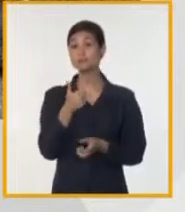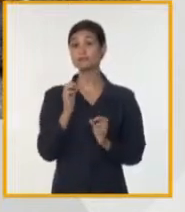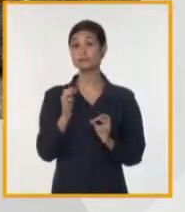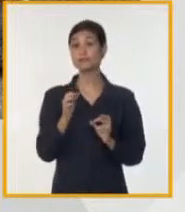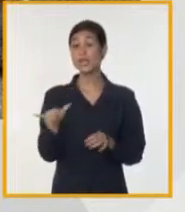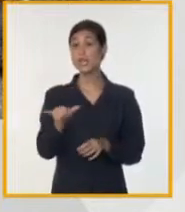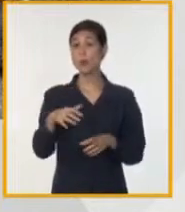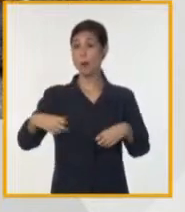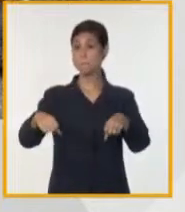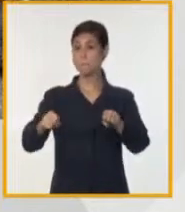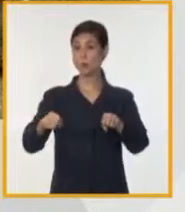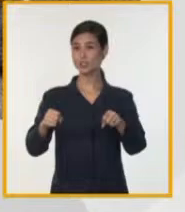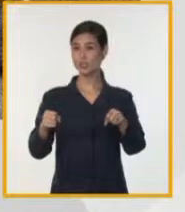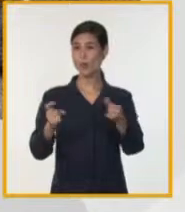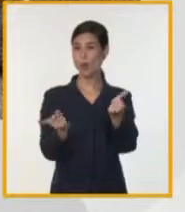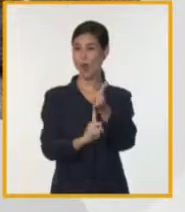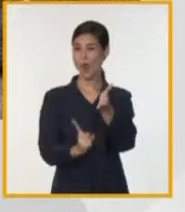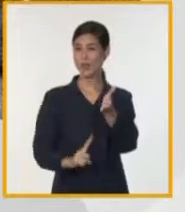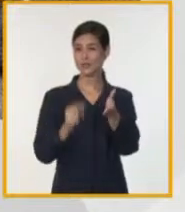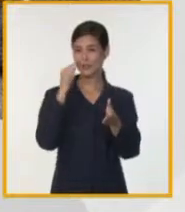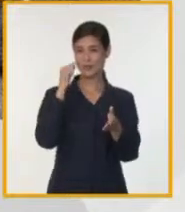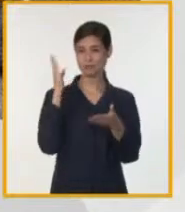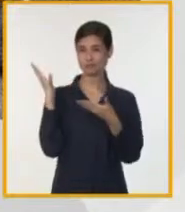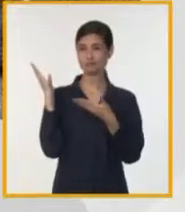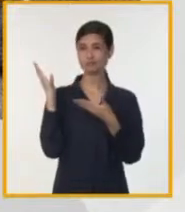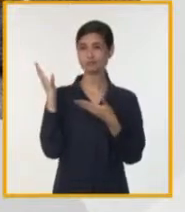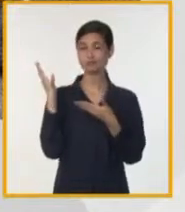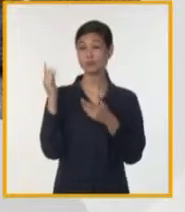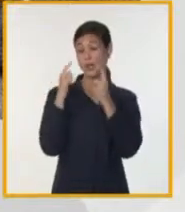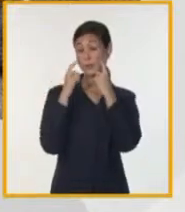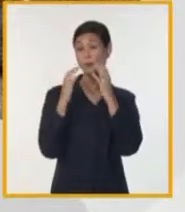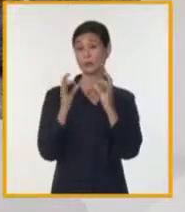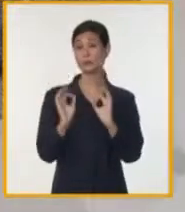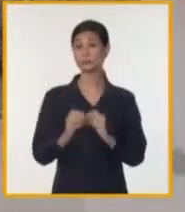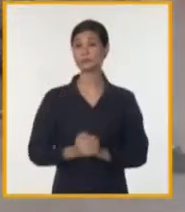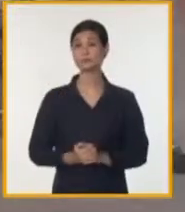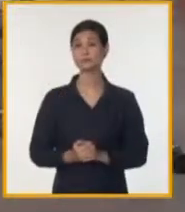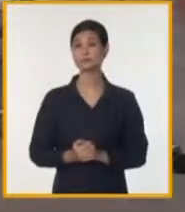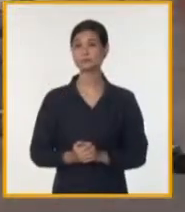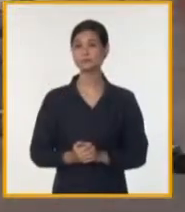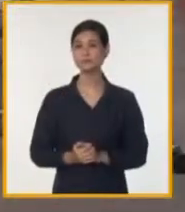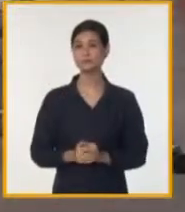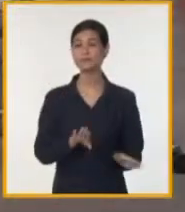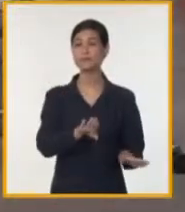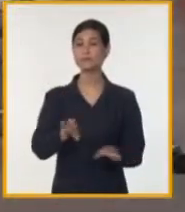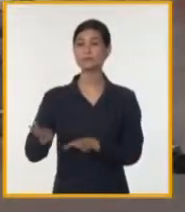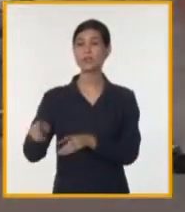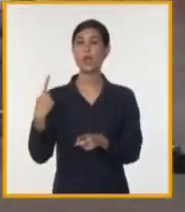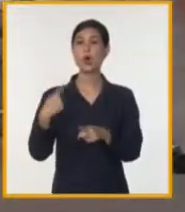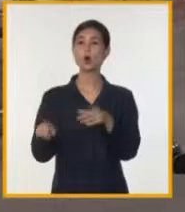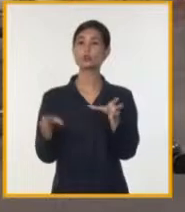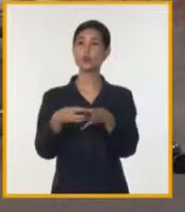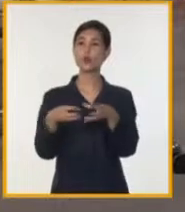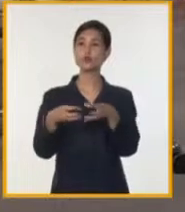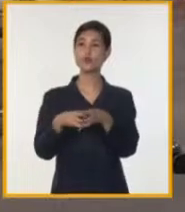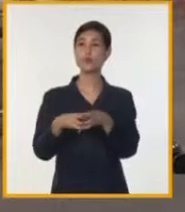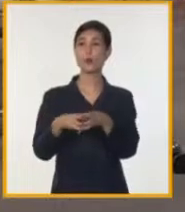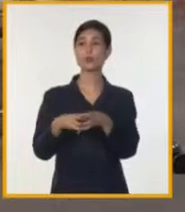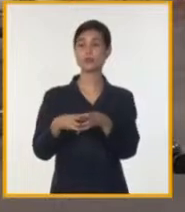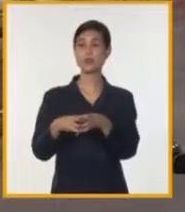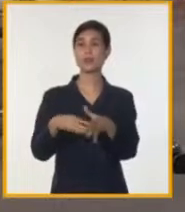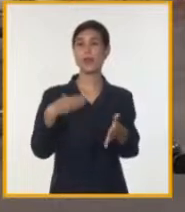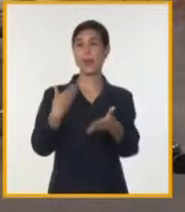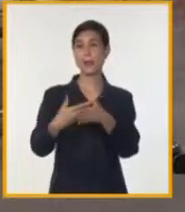en los barrios, ha tenido una muy buena acogida. Después el otro bloque de empresa que tenemos de los servicios de mantenimiento,